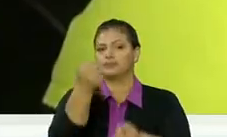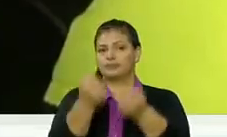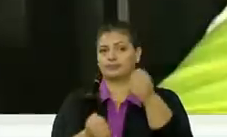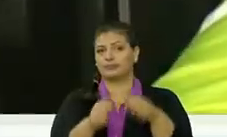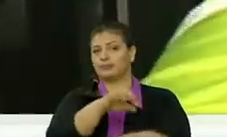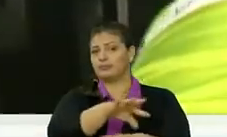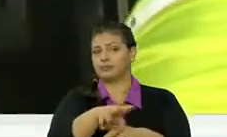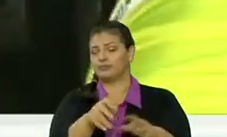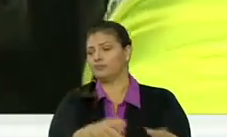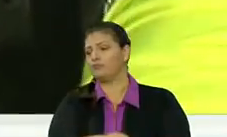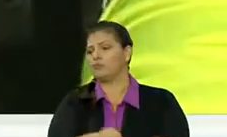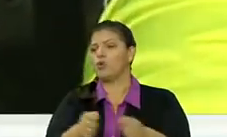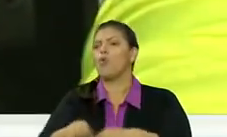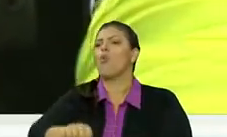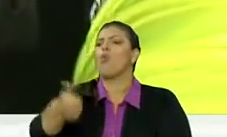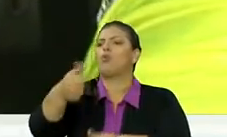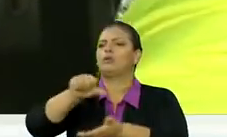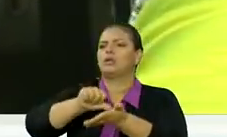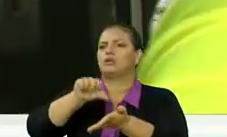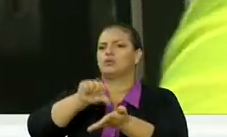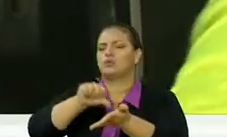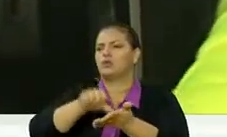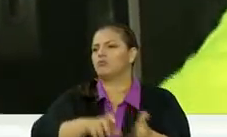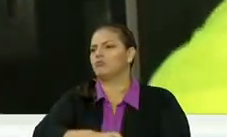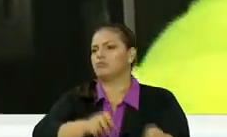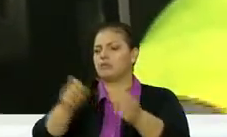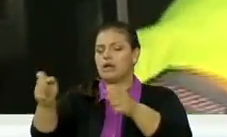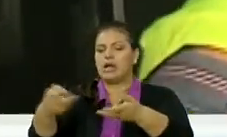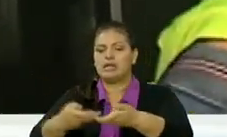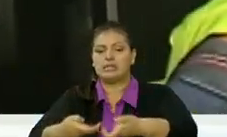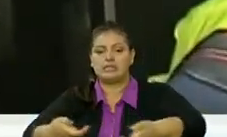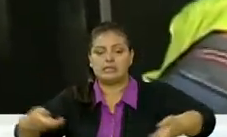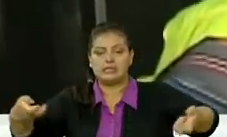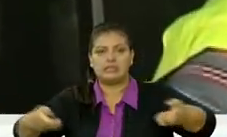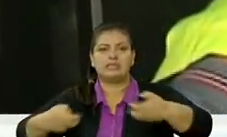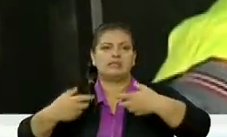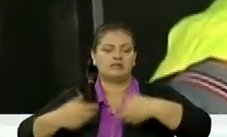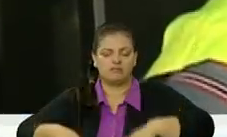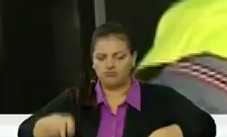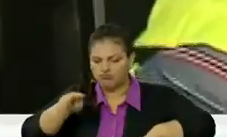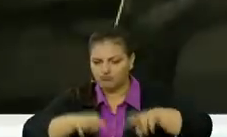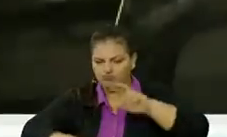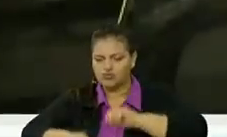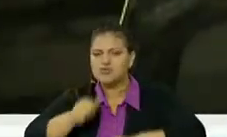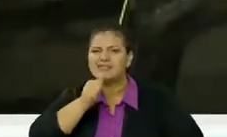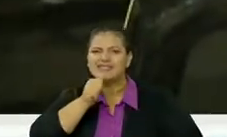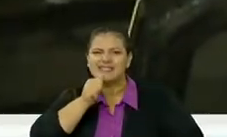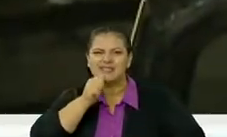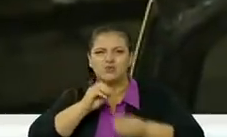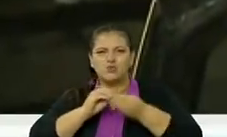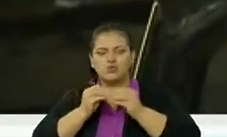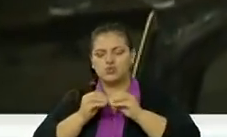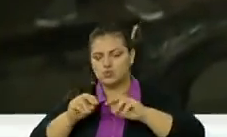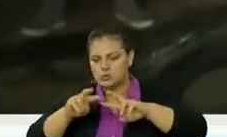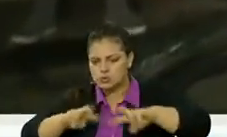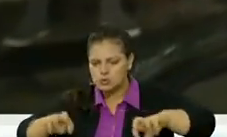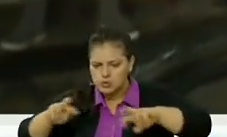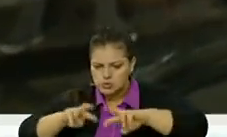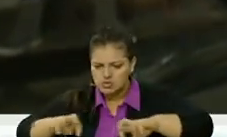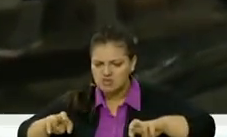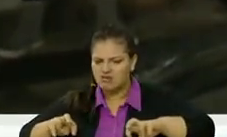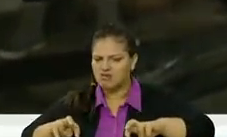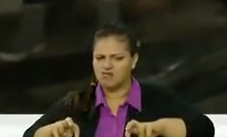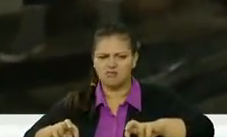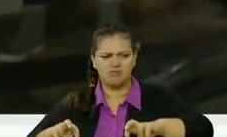ciudades donde luego de modificar los números de chasis y motor eran comercializados a compradores de buena fe. Pero en el asalto podría